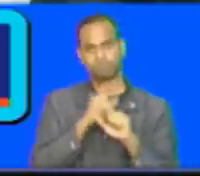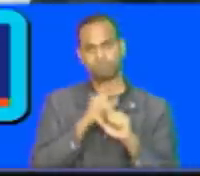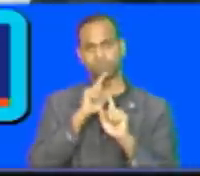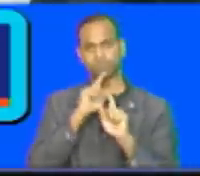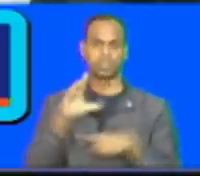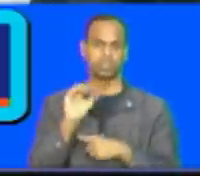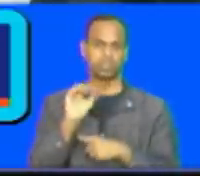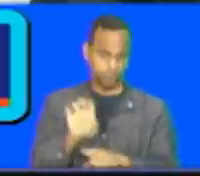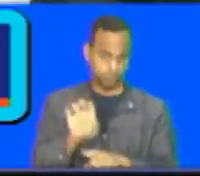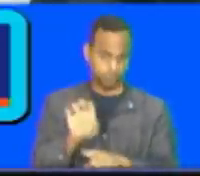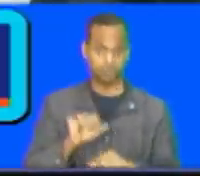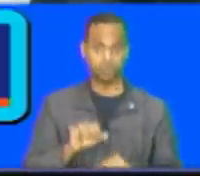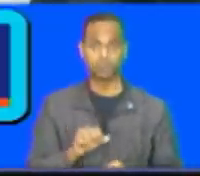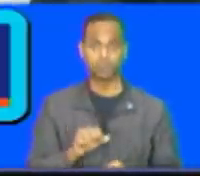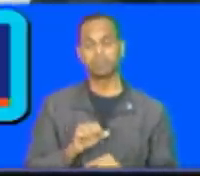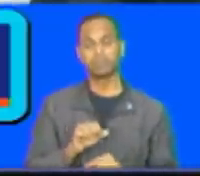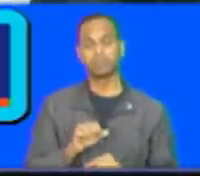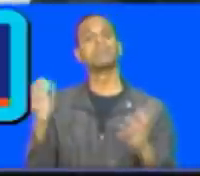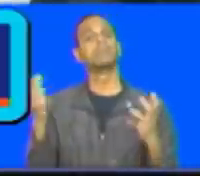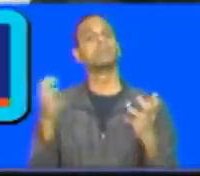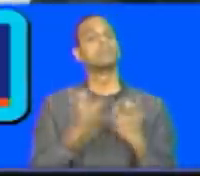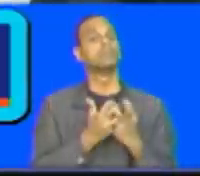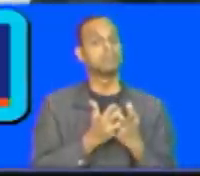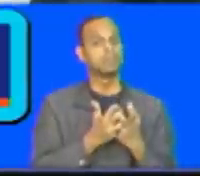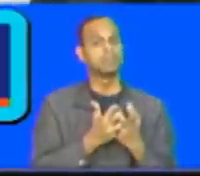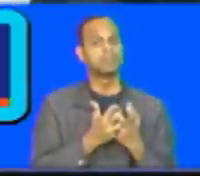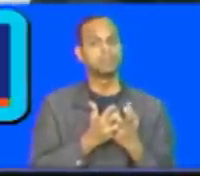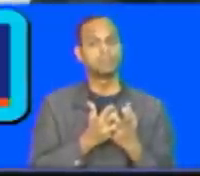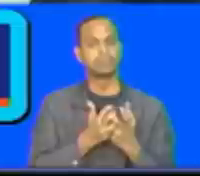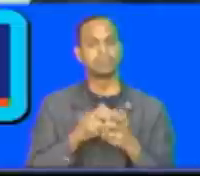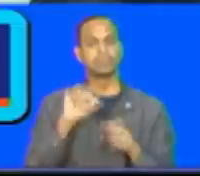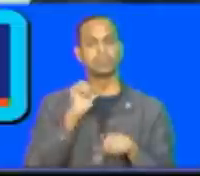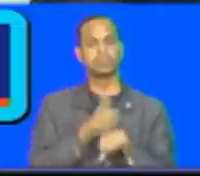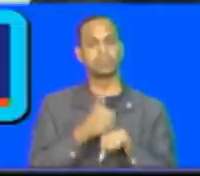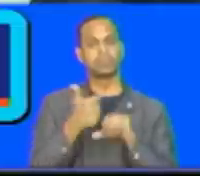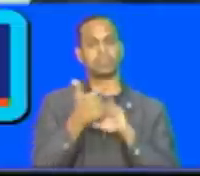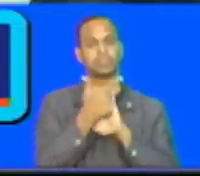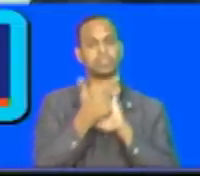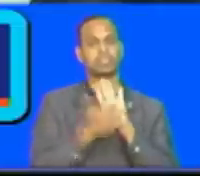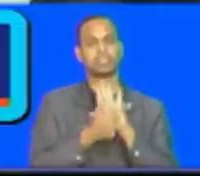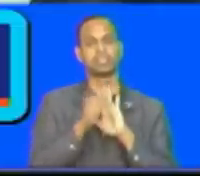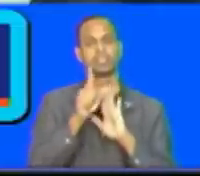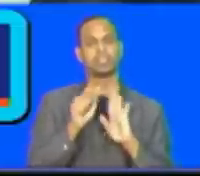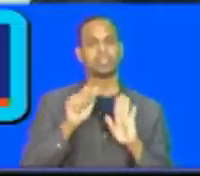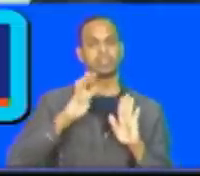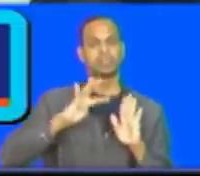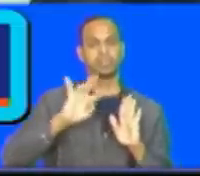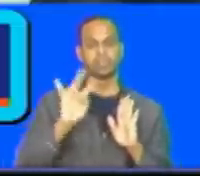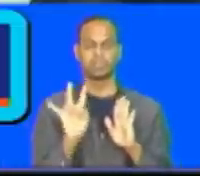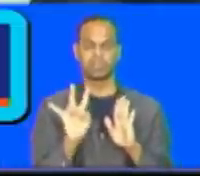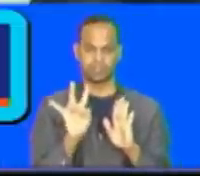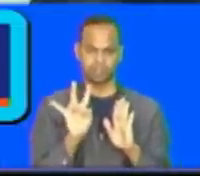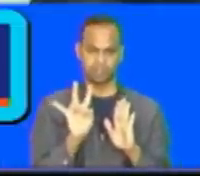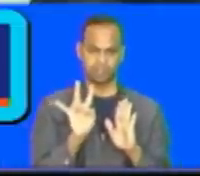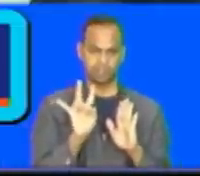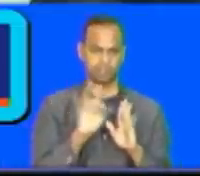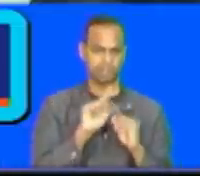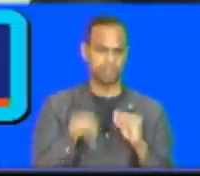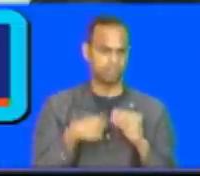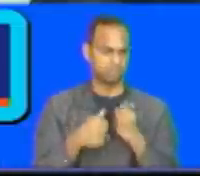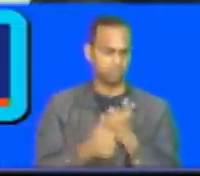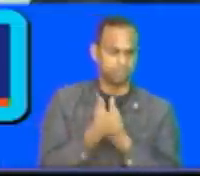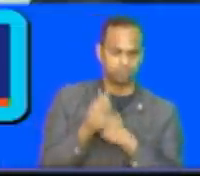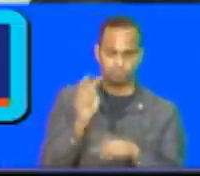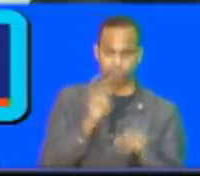Operaciones de Emergencia, de conformidad con lo que establece la Ley 147-02 sobre gestión de riesgo y